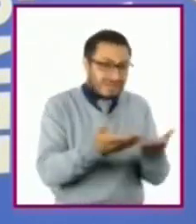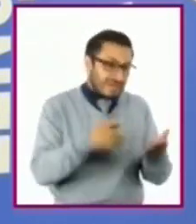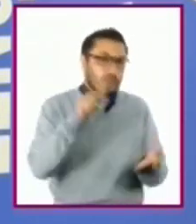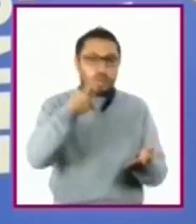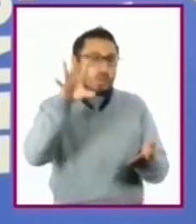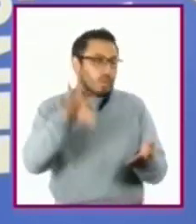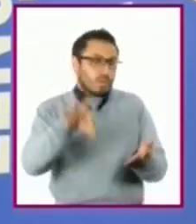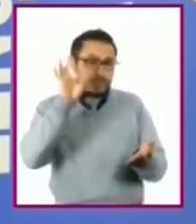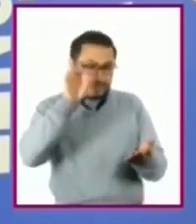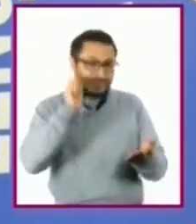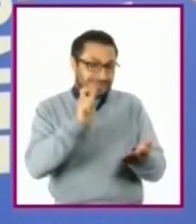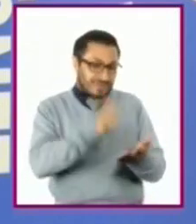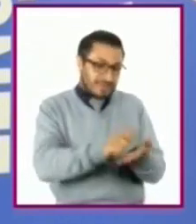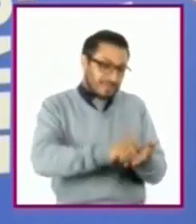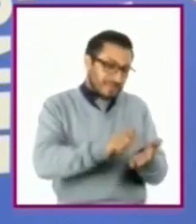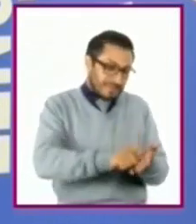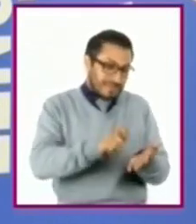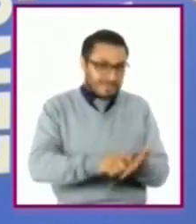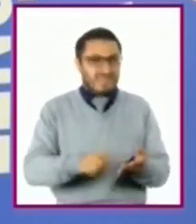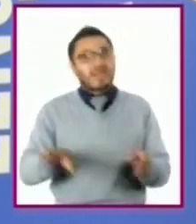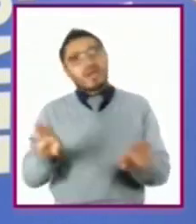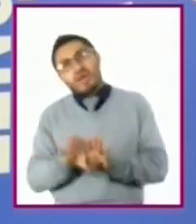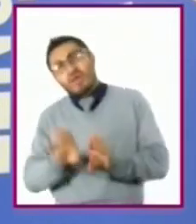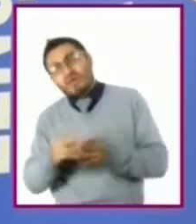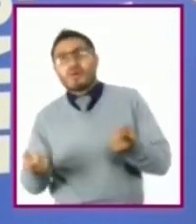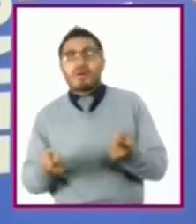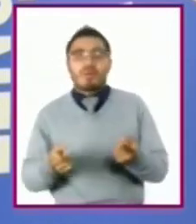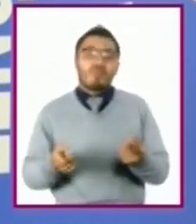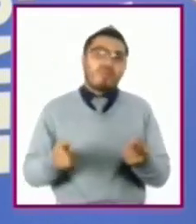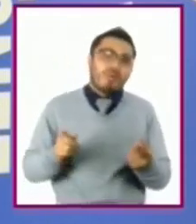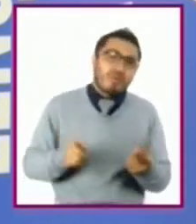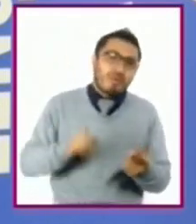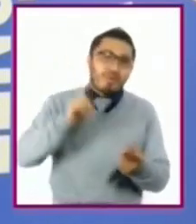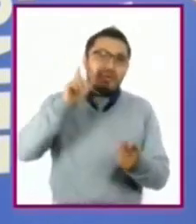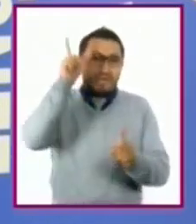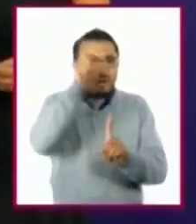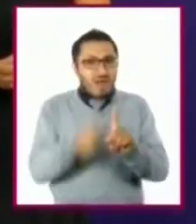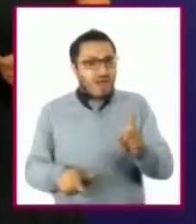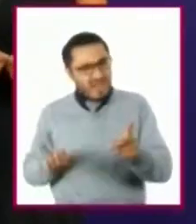que seleccionaron. ¿Cómo son? ¿Cuáles son sus características?